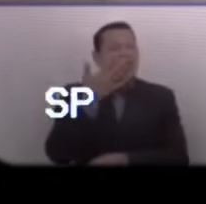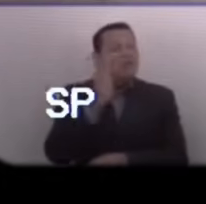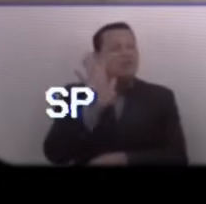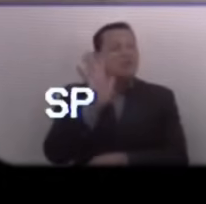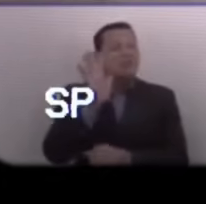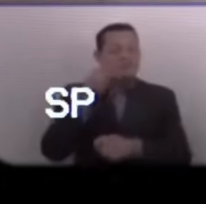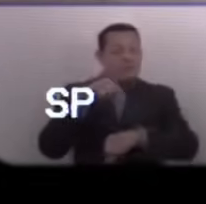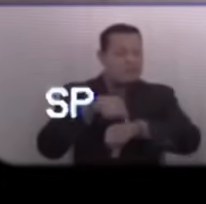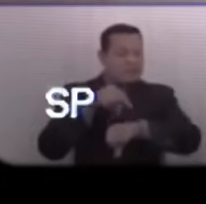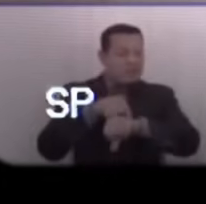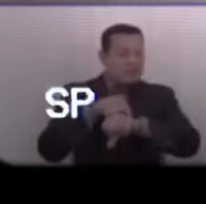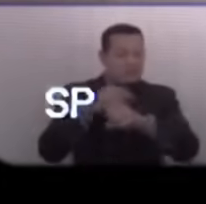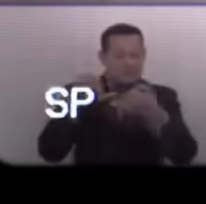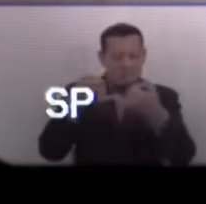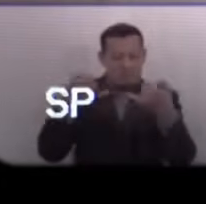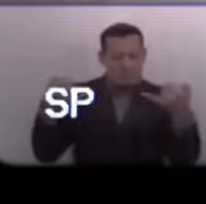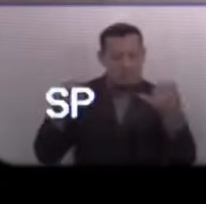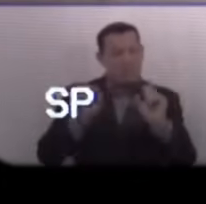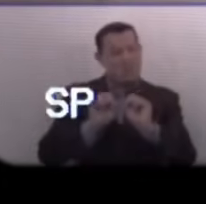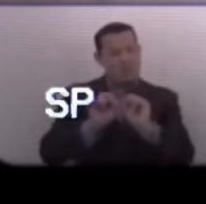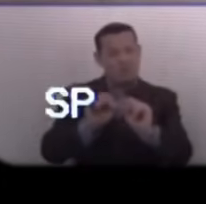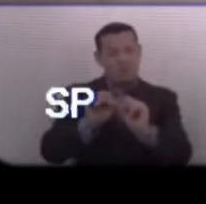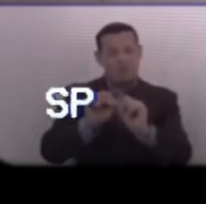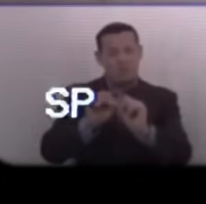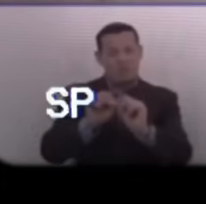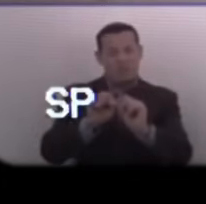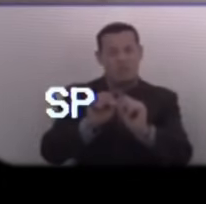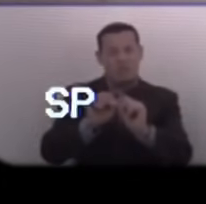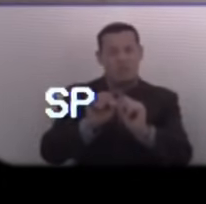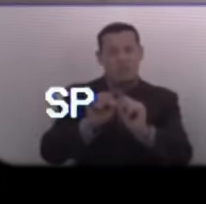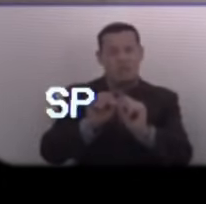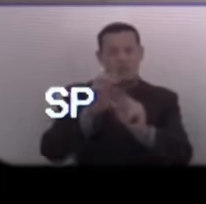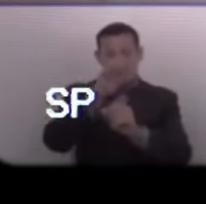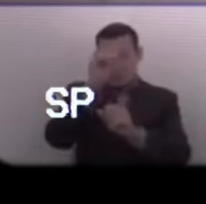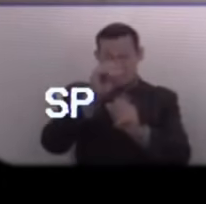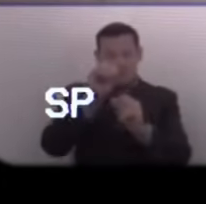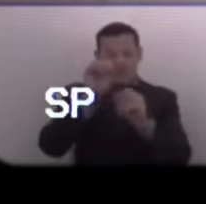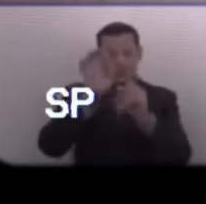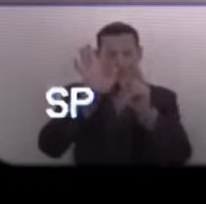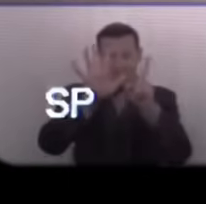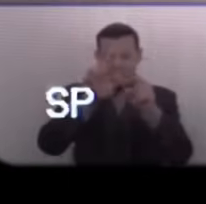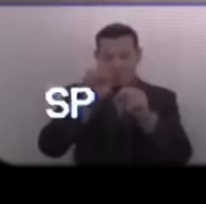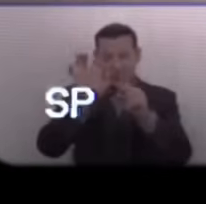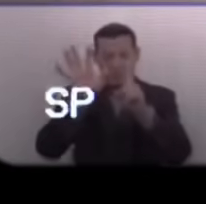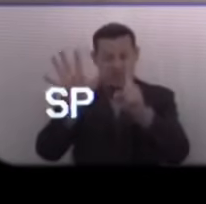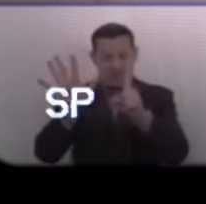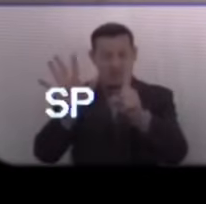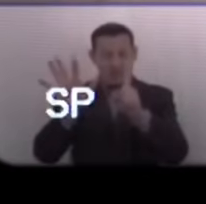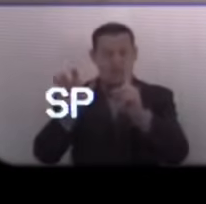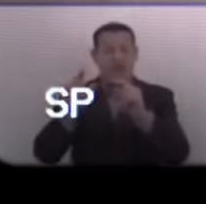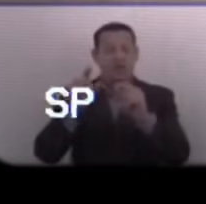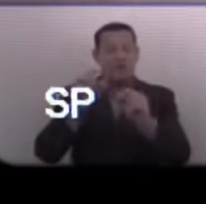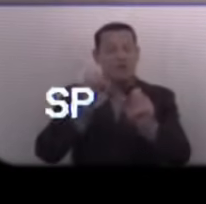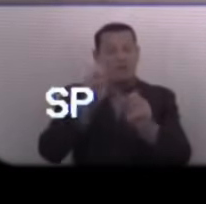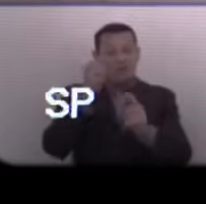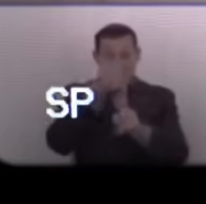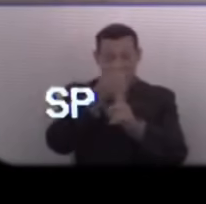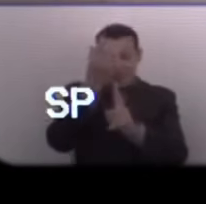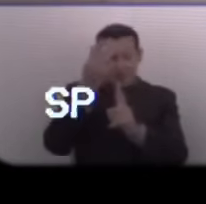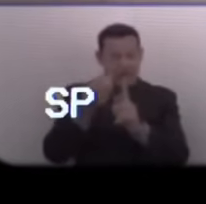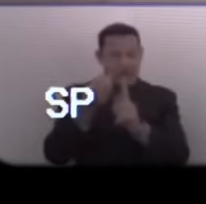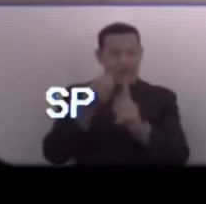una línea de tiempo, los homicidios han ido de 2019, una tasa diaria de 6.6 homicidios